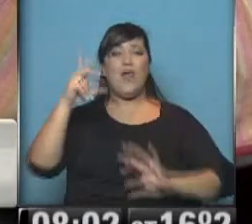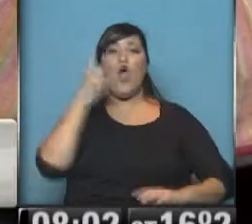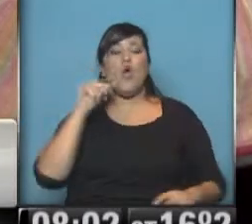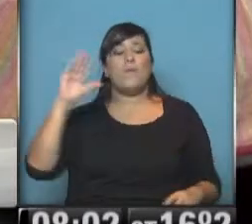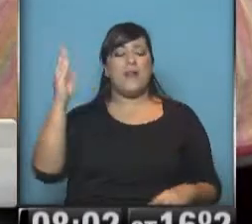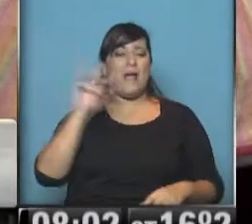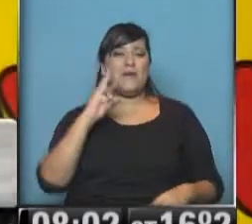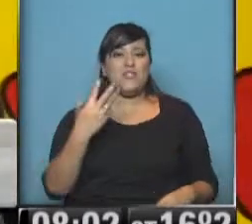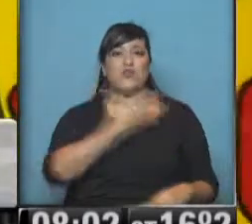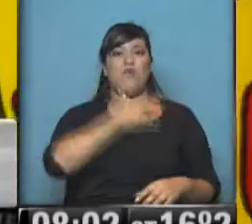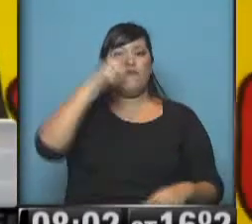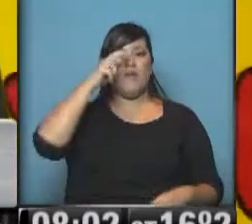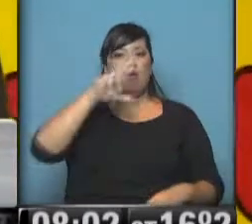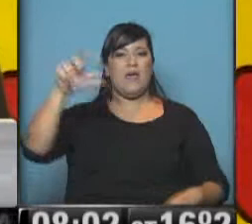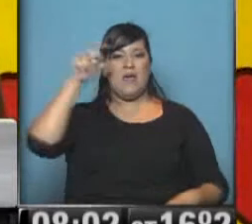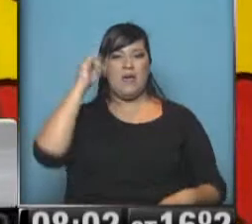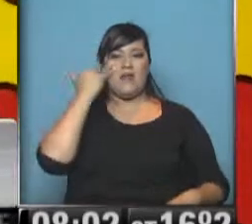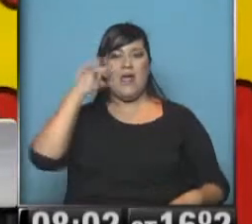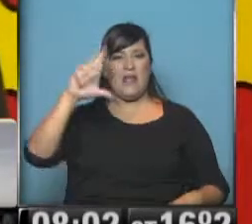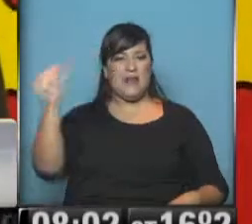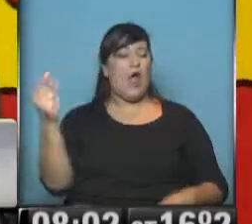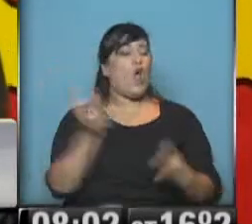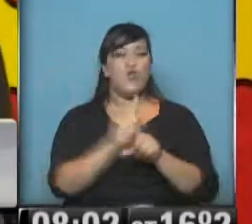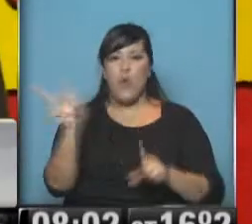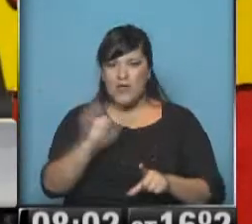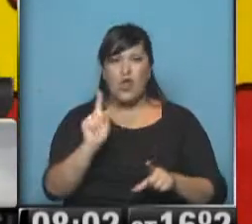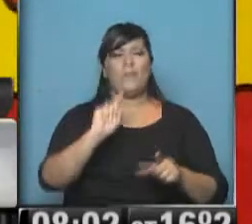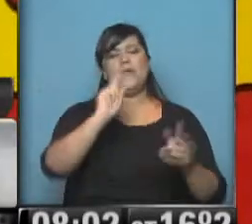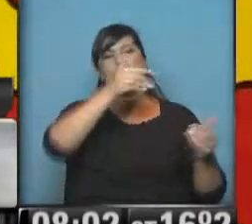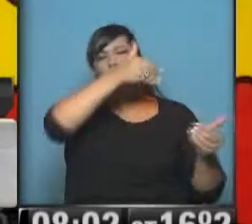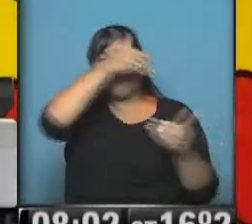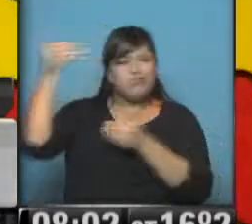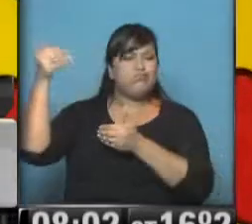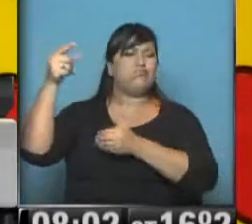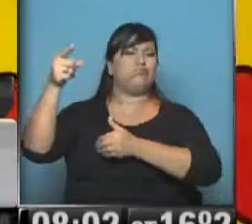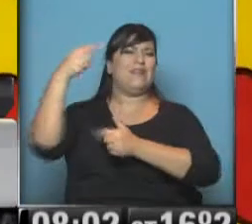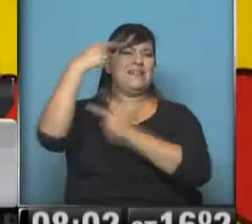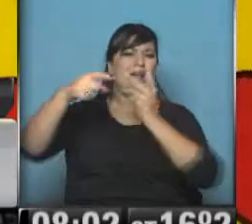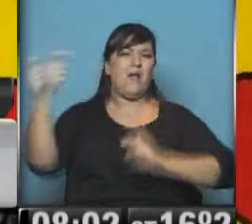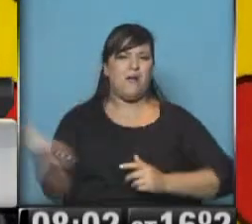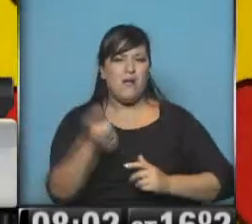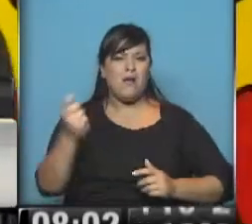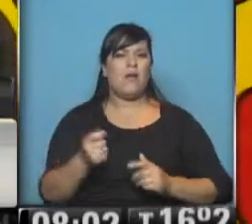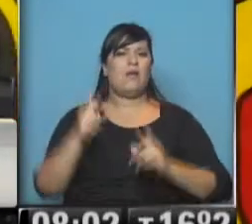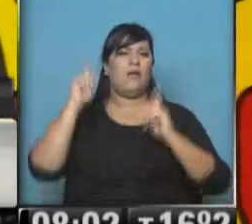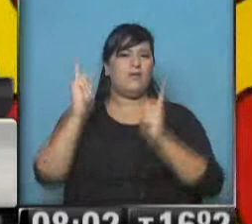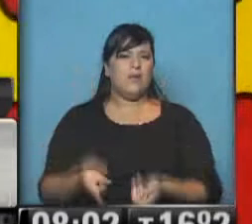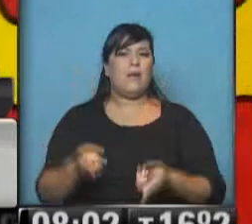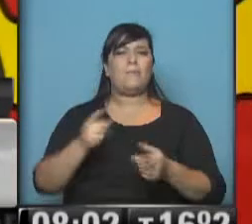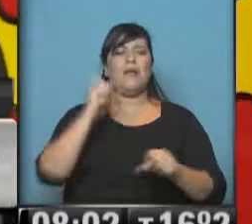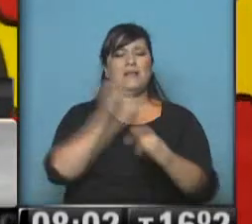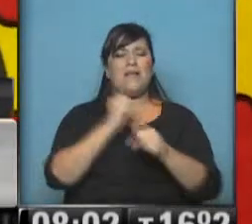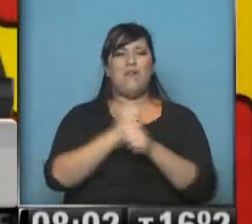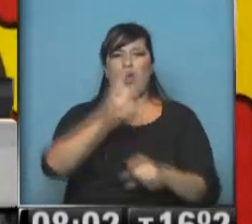trabajo social no es lo mismo la trata de personas no es lo mismo la explotación de las personas que las trabajadoras sexuales el trabajo autónomo que